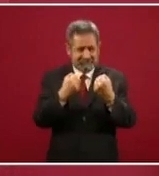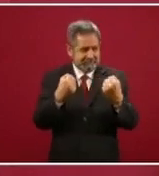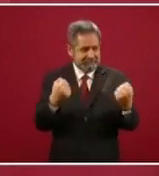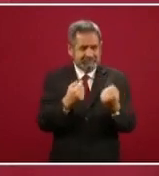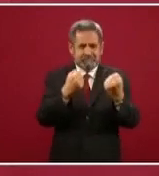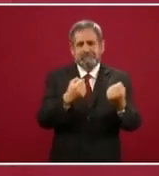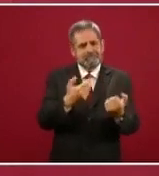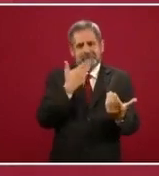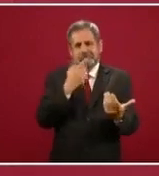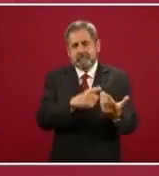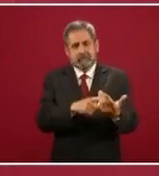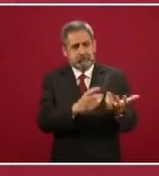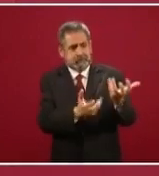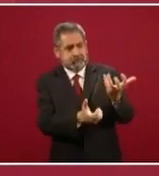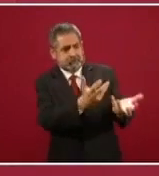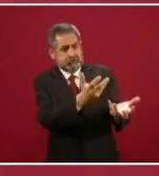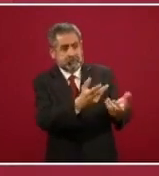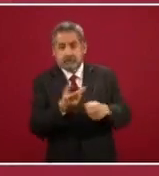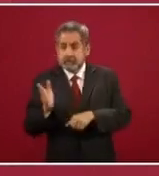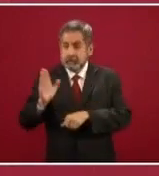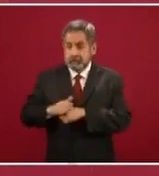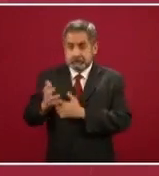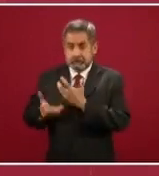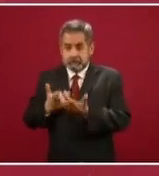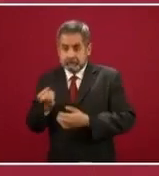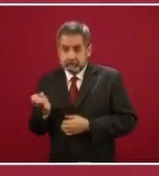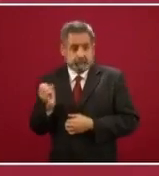No se puede apagar el fuego con el fuego.